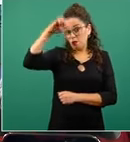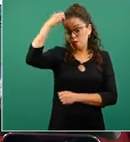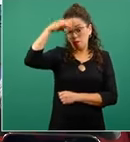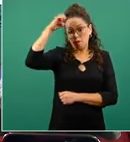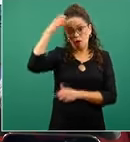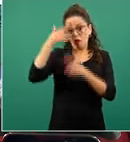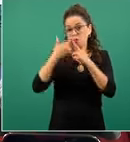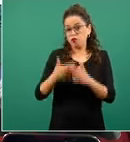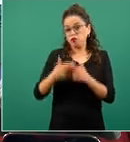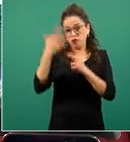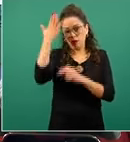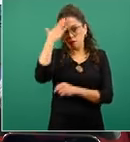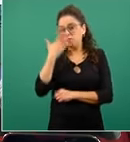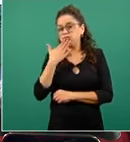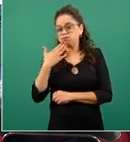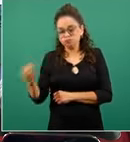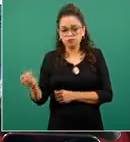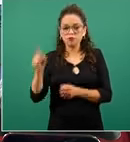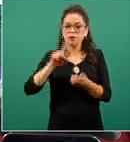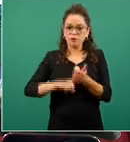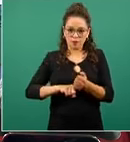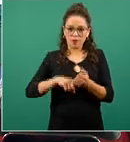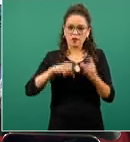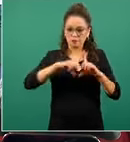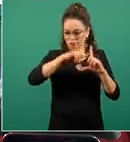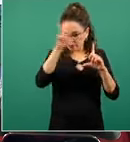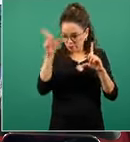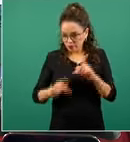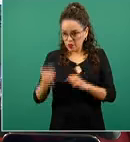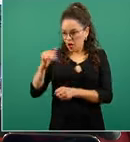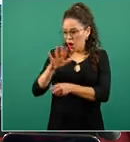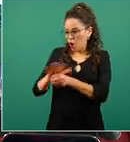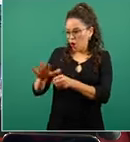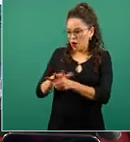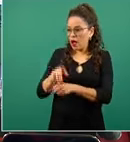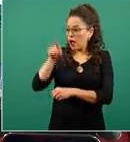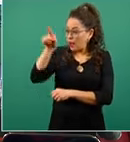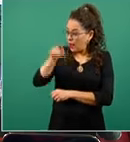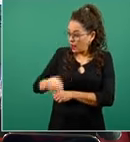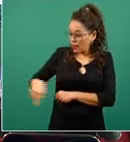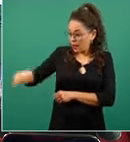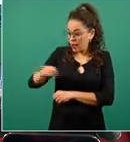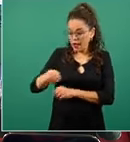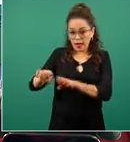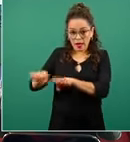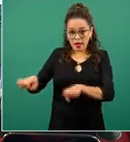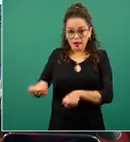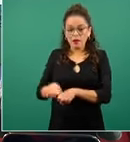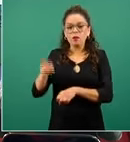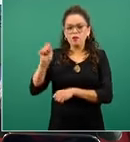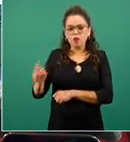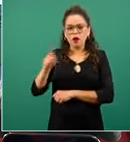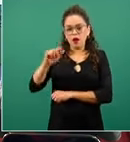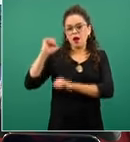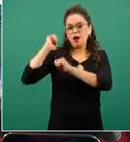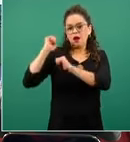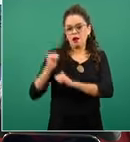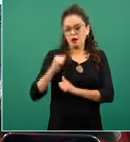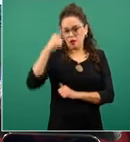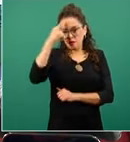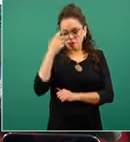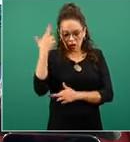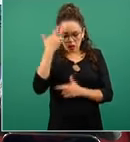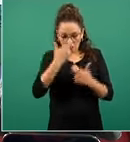nivel nacional como a nivel local, que son los encargados de llevar a cabo los trabajos de dictaminación que en su momento